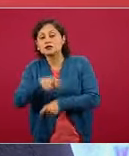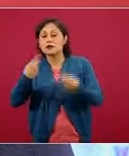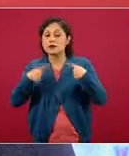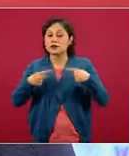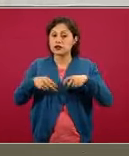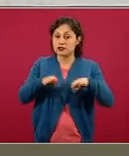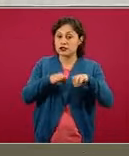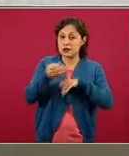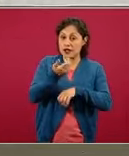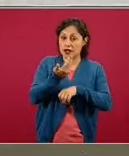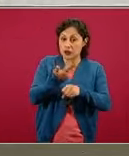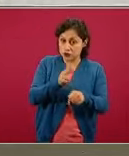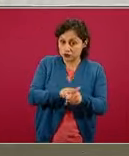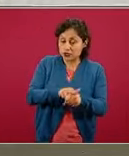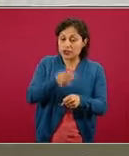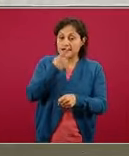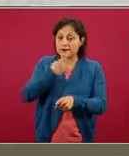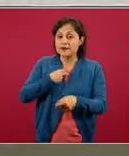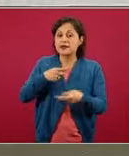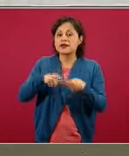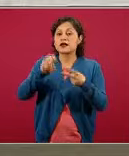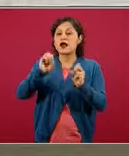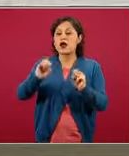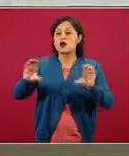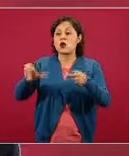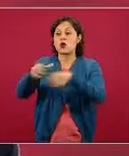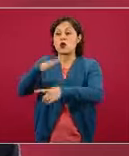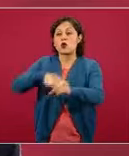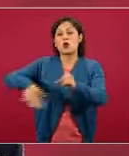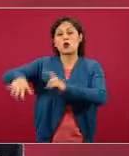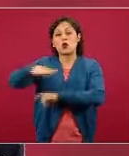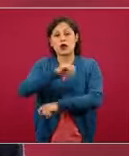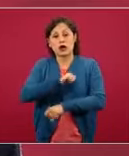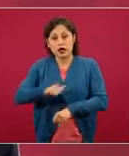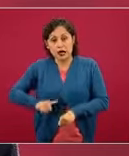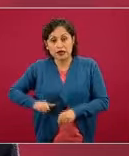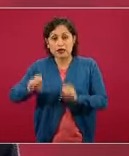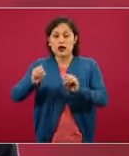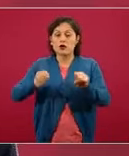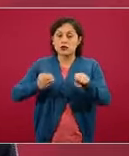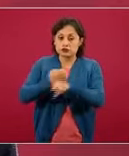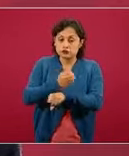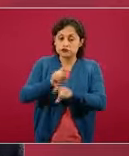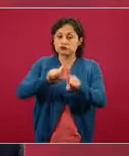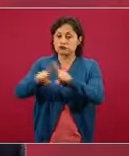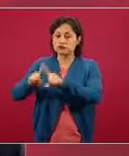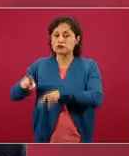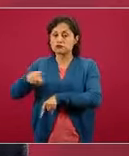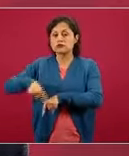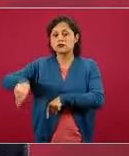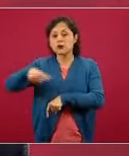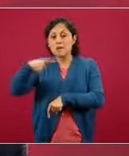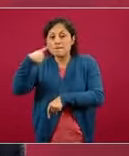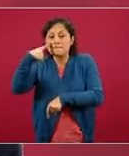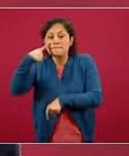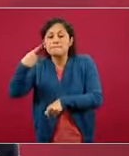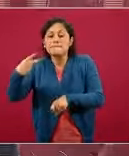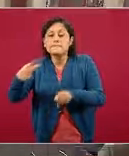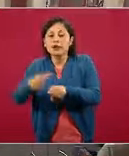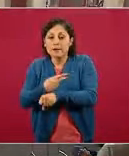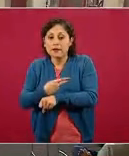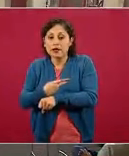sanitaria o en la entidad federativa, de finalmente clasificar a la defunción como una defunción